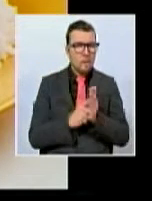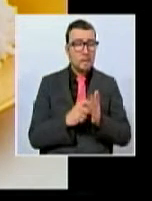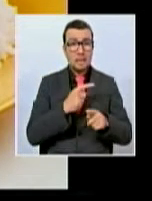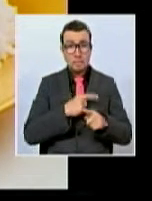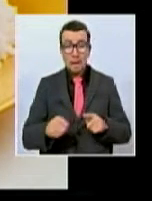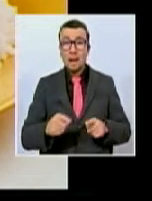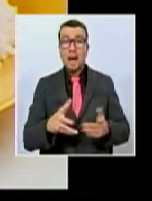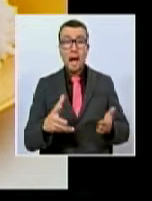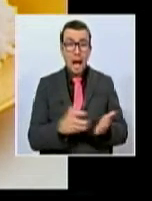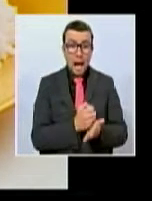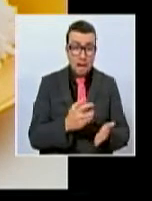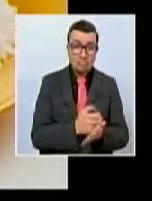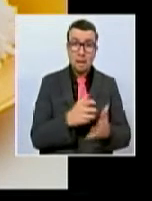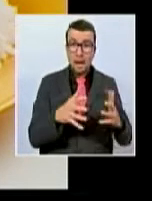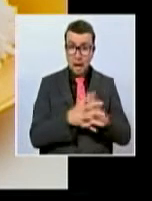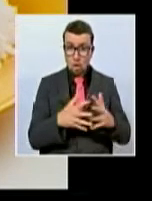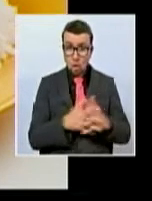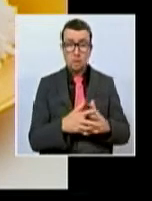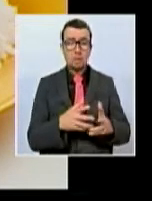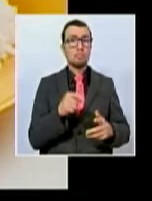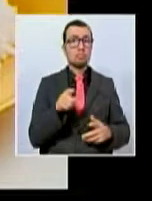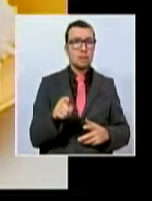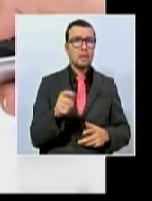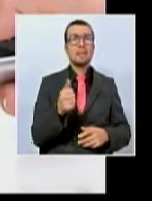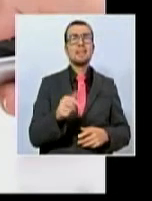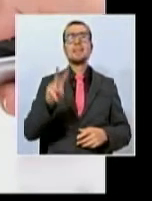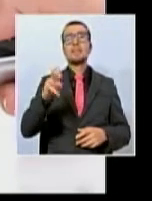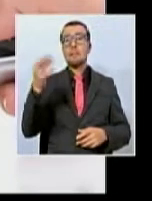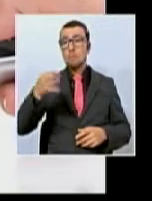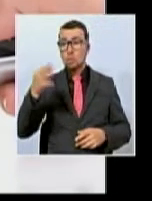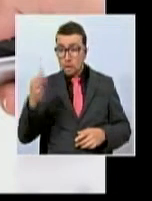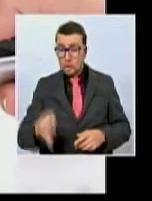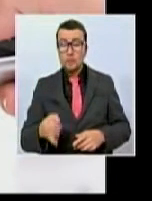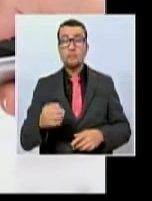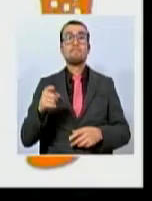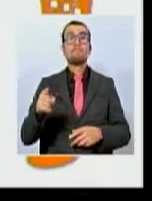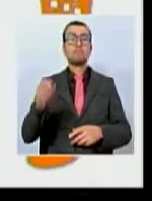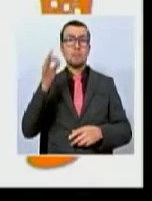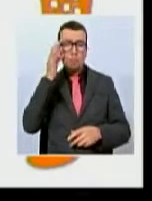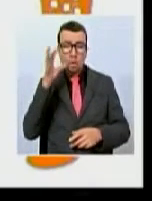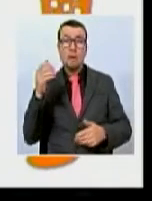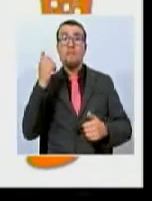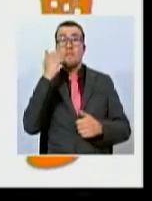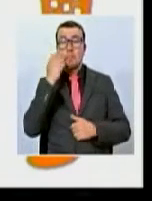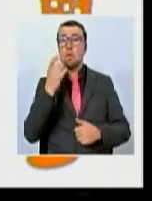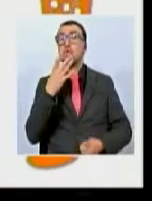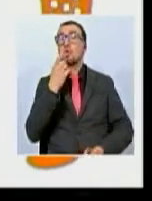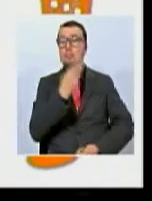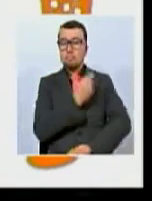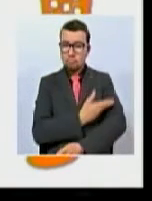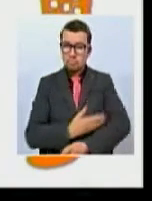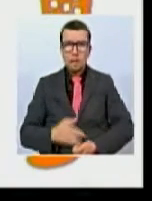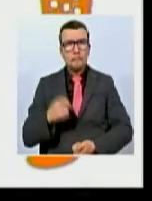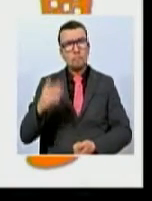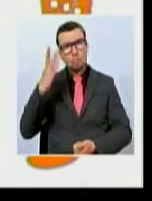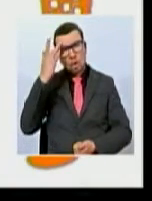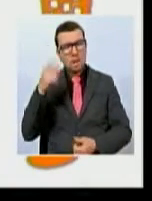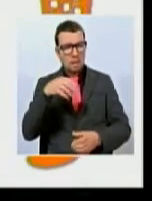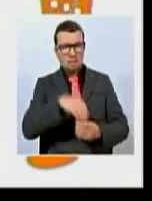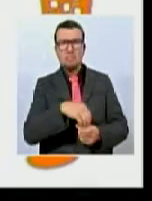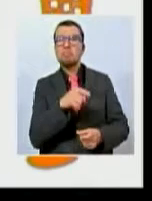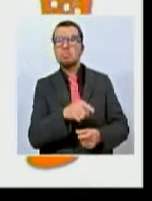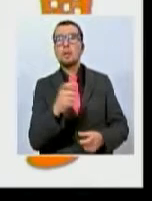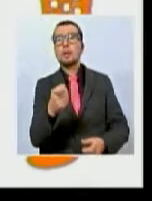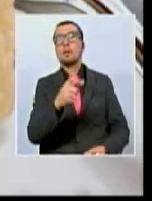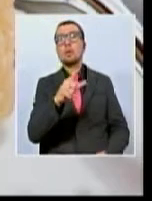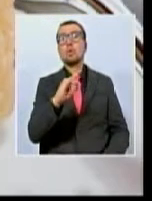arroz blanco tienden a tener 17% más de probabilidades de padecer diabetes, ya que contiene mucha glucosa. Lo